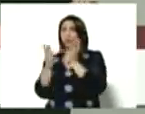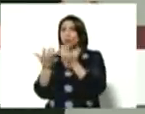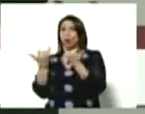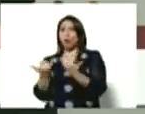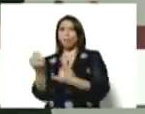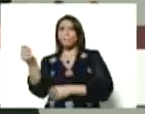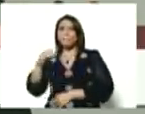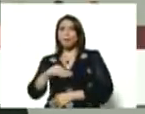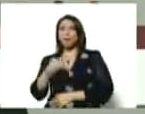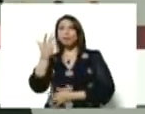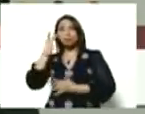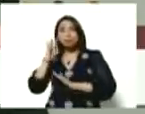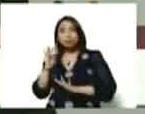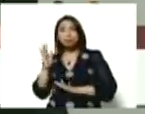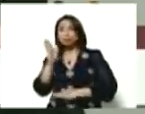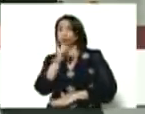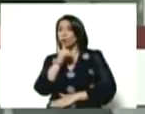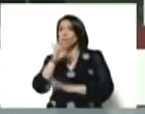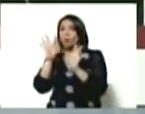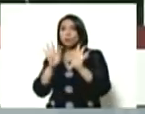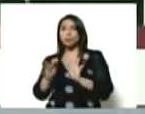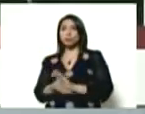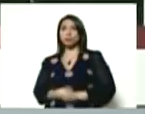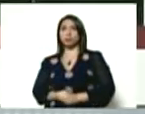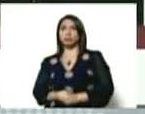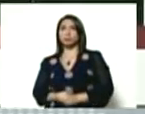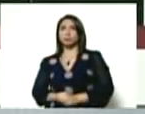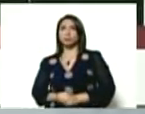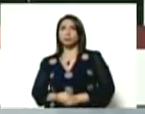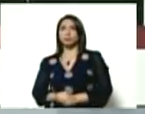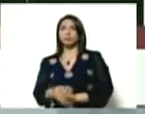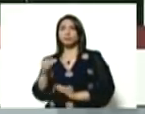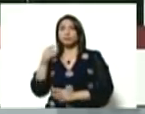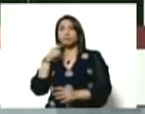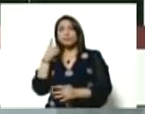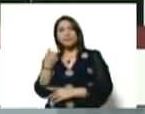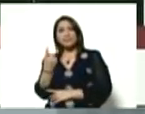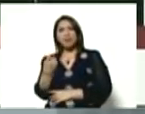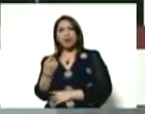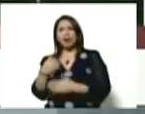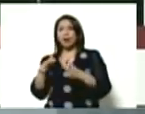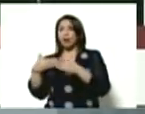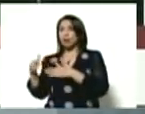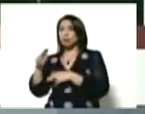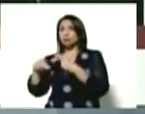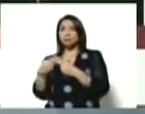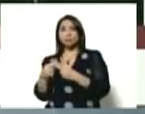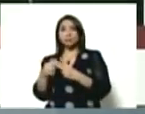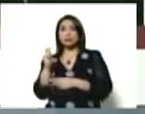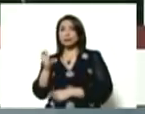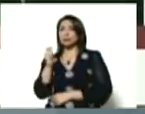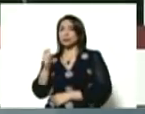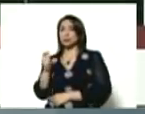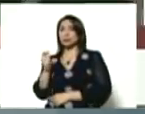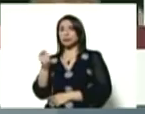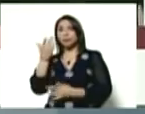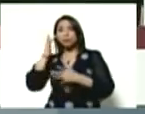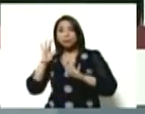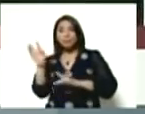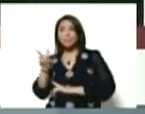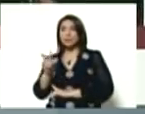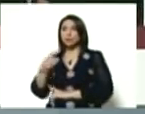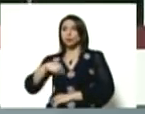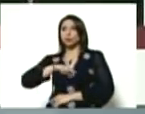Creo que no habrá manera de alegar faltas de garantías de ningún tipo en el caso de Venezuela. Por el contrario,